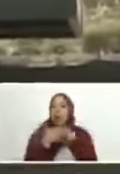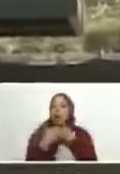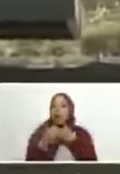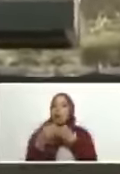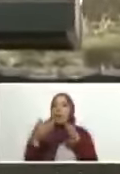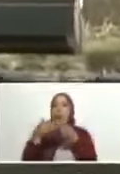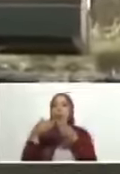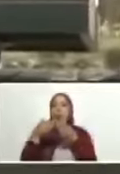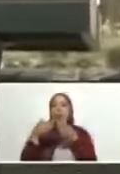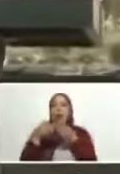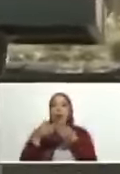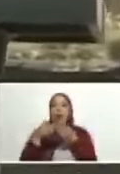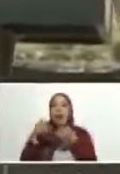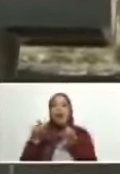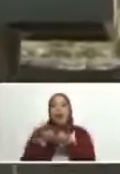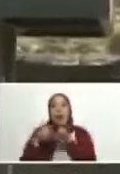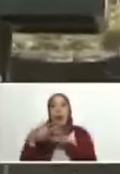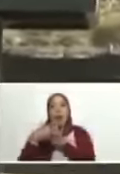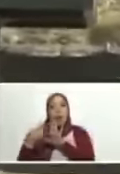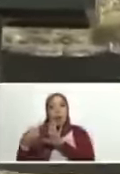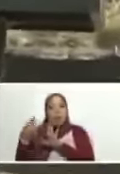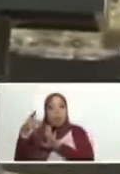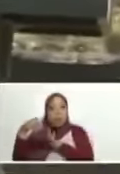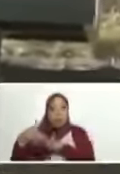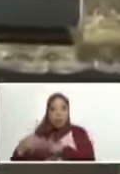castillo del embajador sin fronteras.